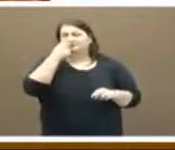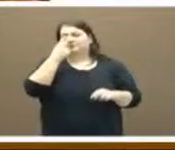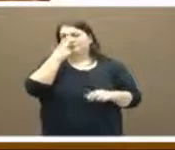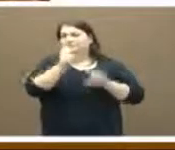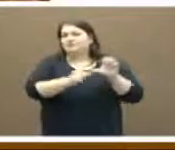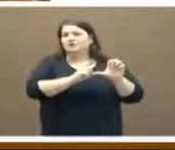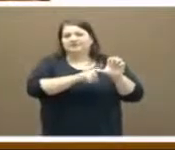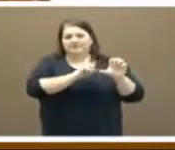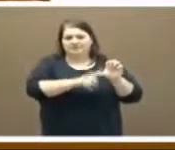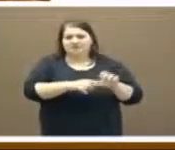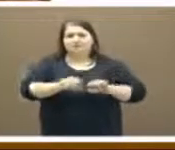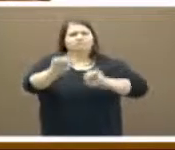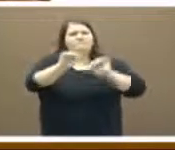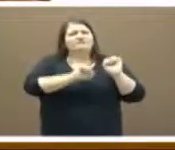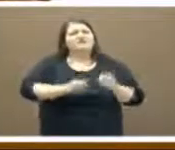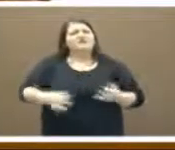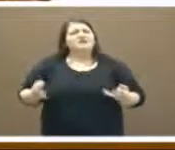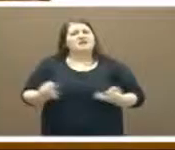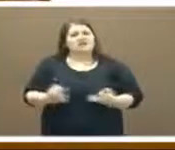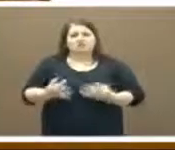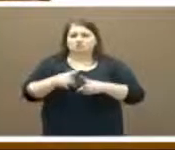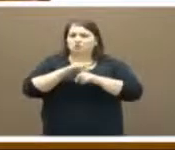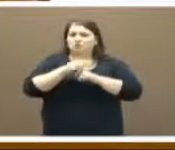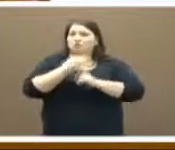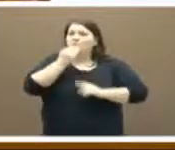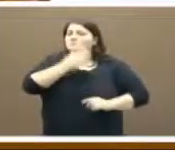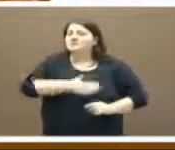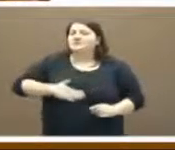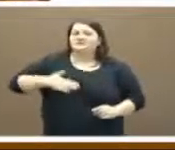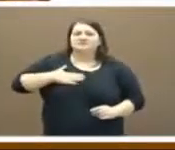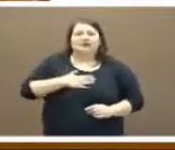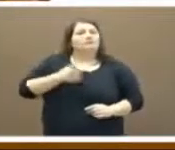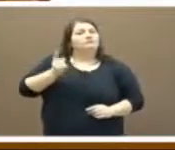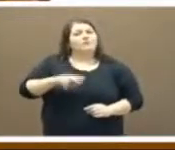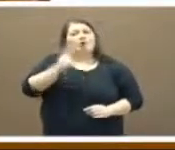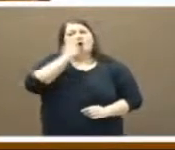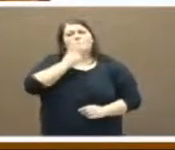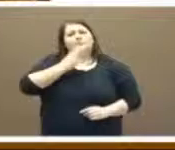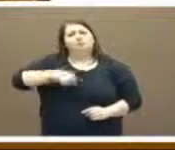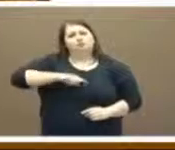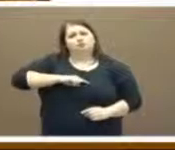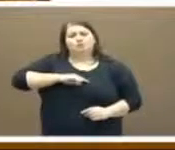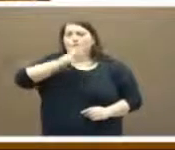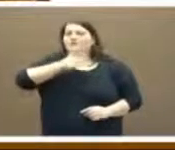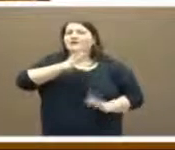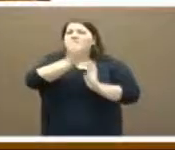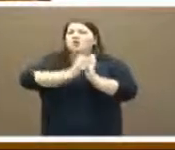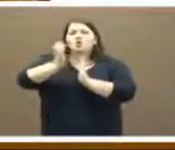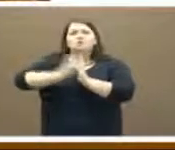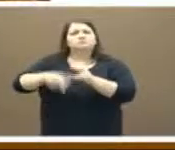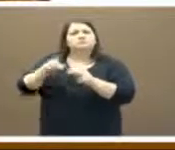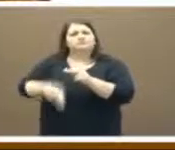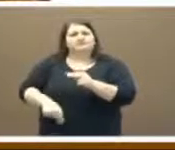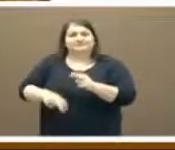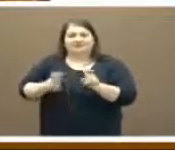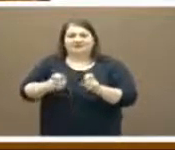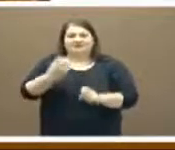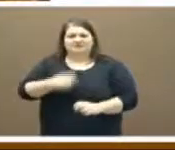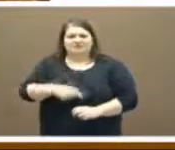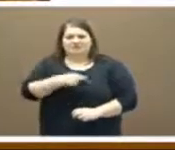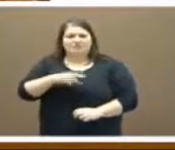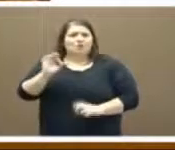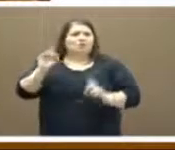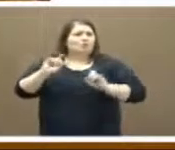los extremeños, la defensa del estado del bienestar y nuestro compromiso con que no haya recortes ni en sanidad, ni